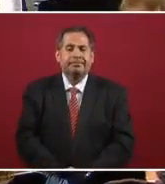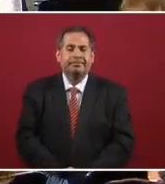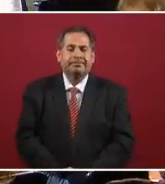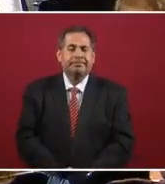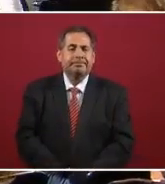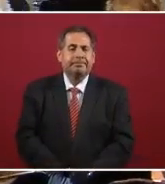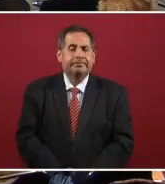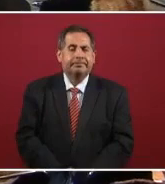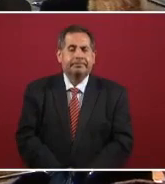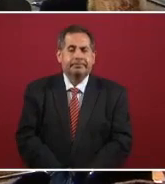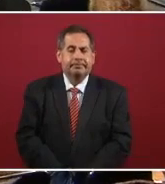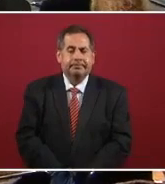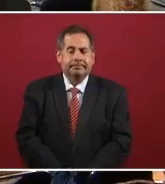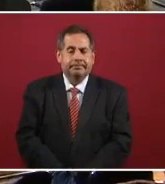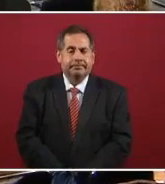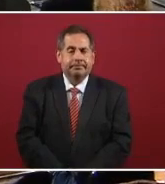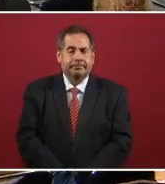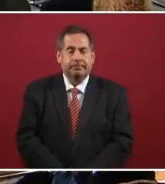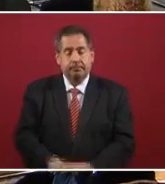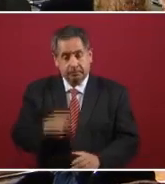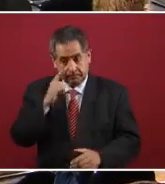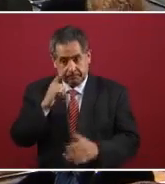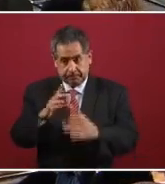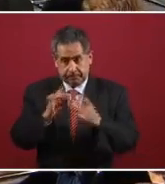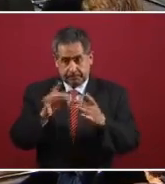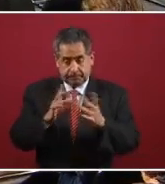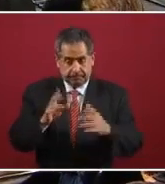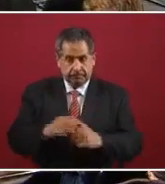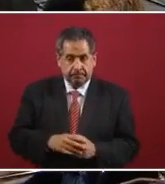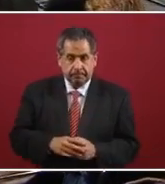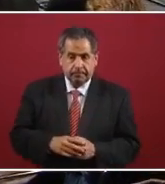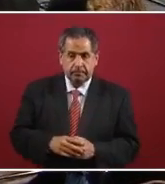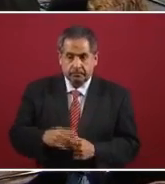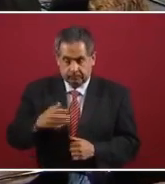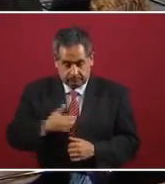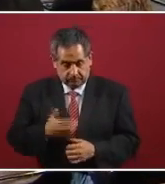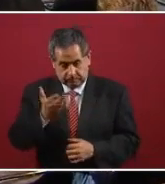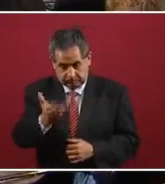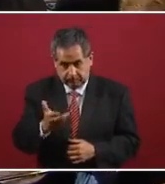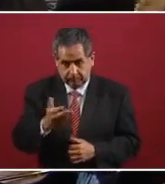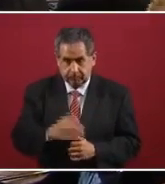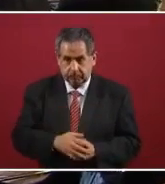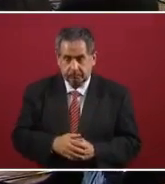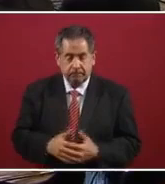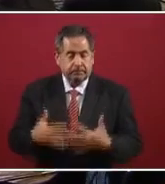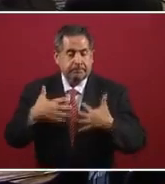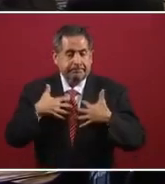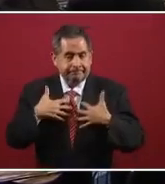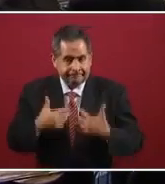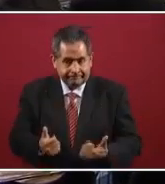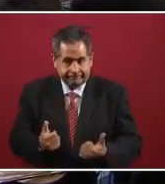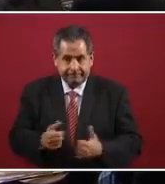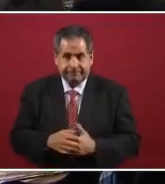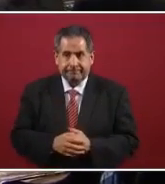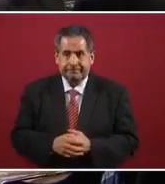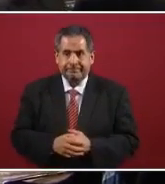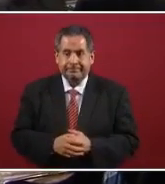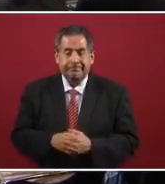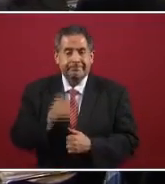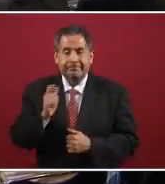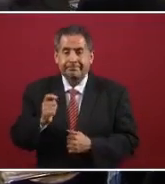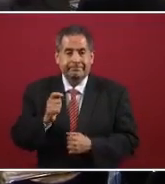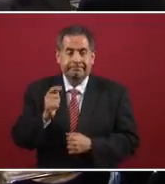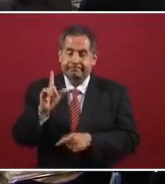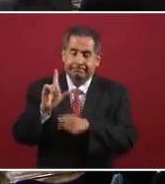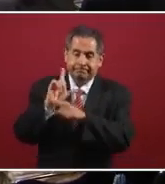Fíjense que ahora yo voy a pedirles comprensión porque tenemos que